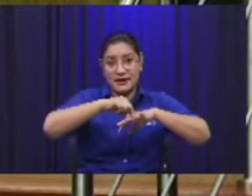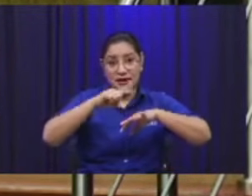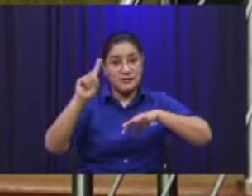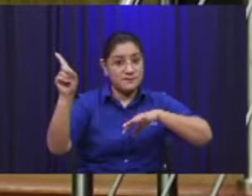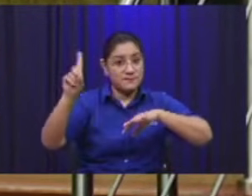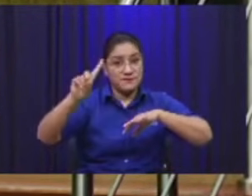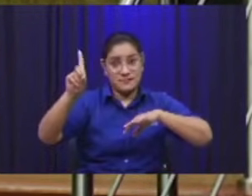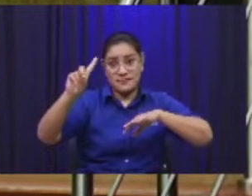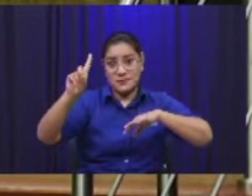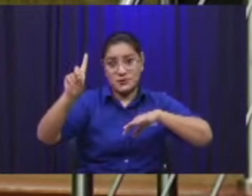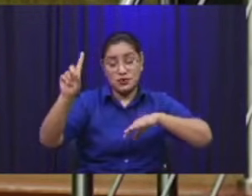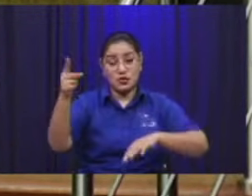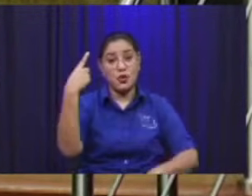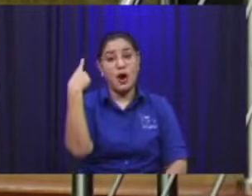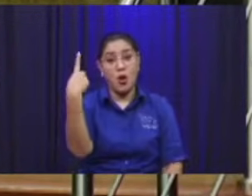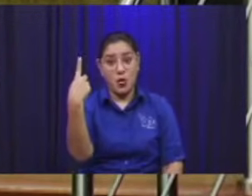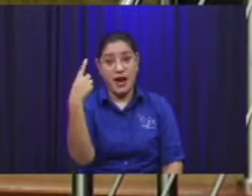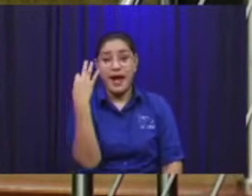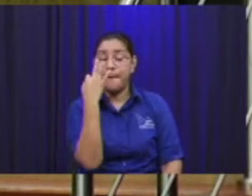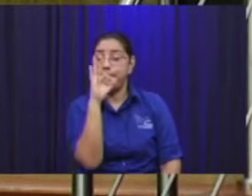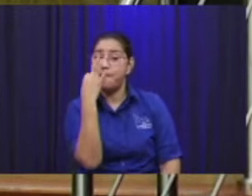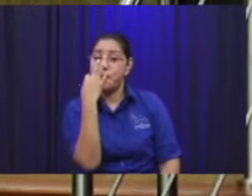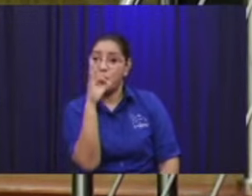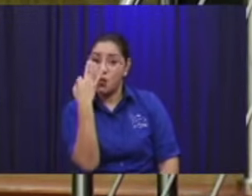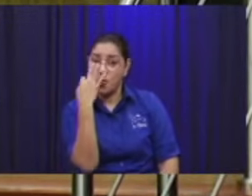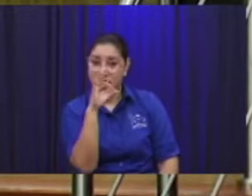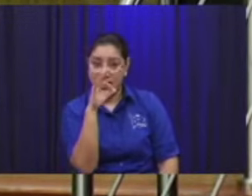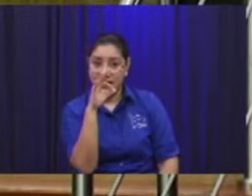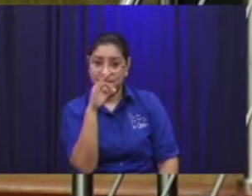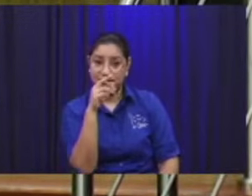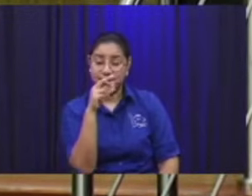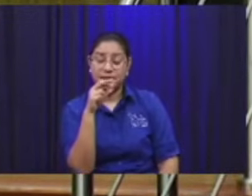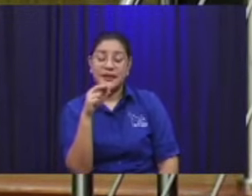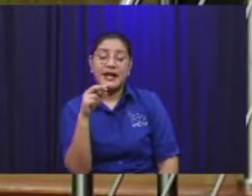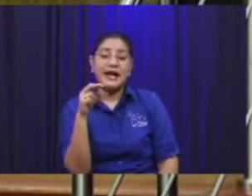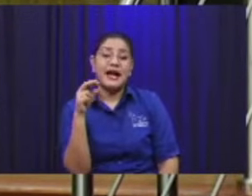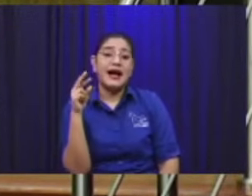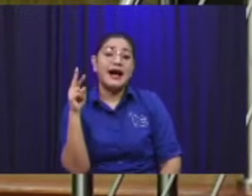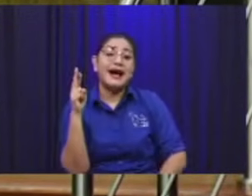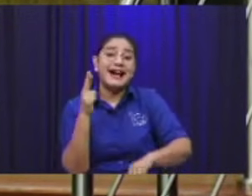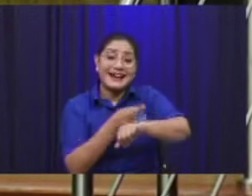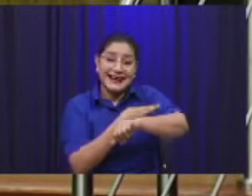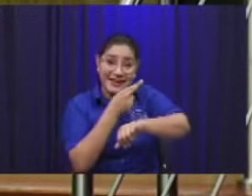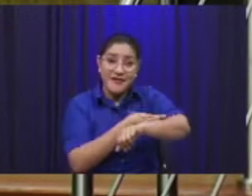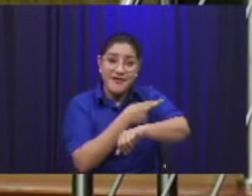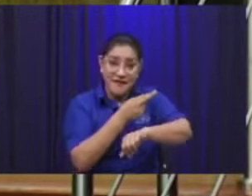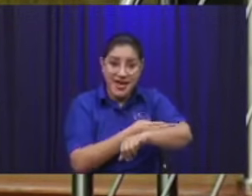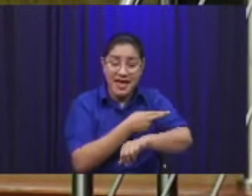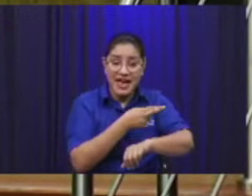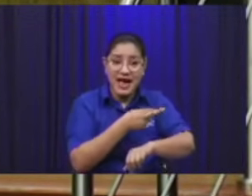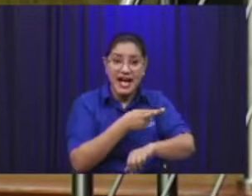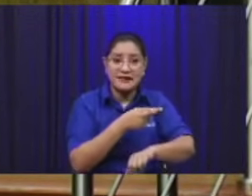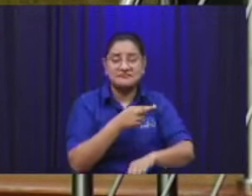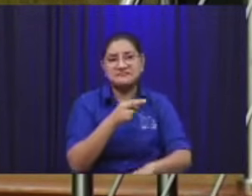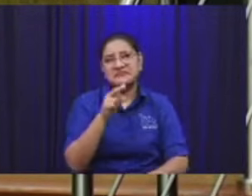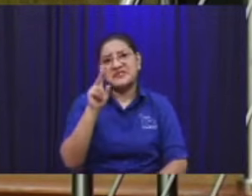es sólo una rebequita si a los demás también nos dieron objetos de oro alaban le dieron objetos de oro y se